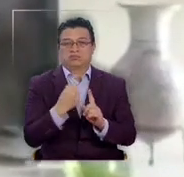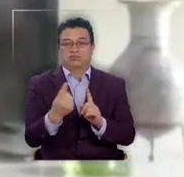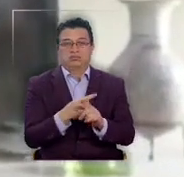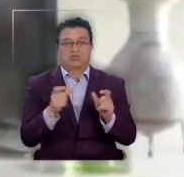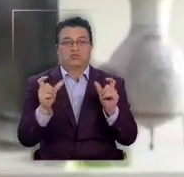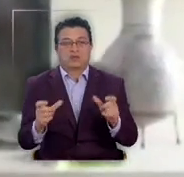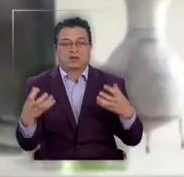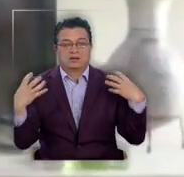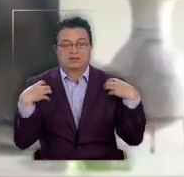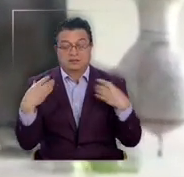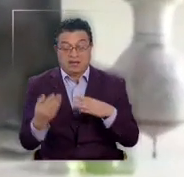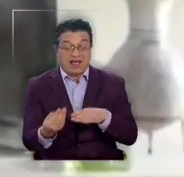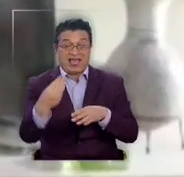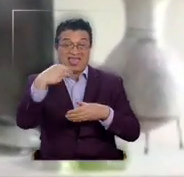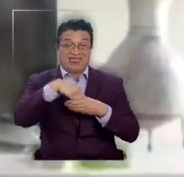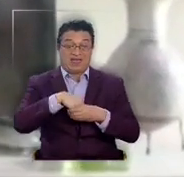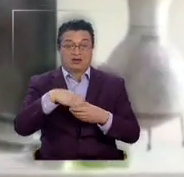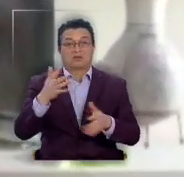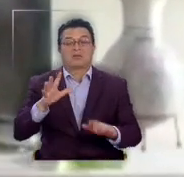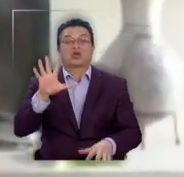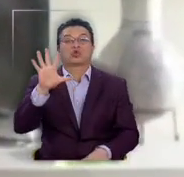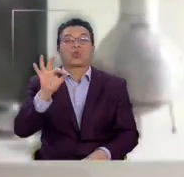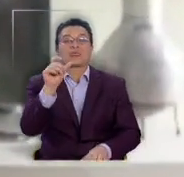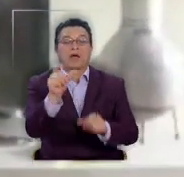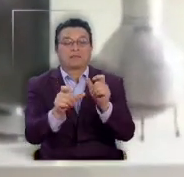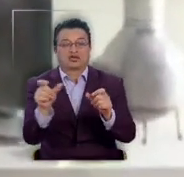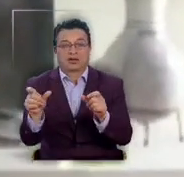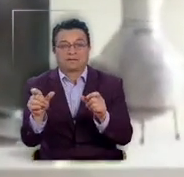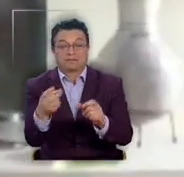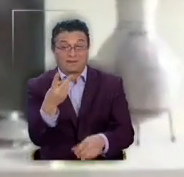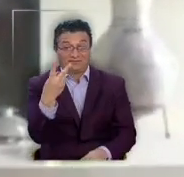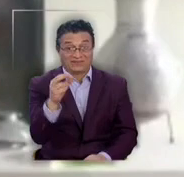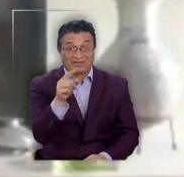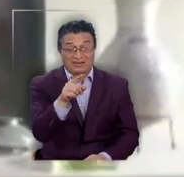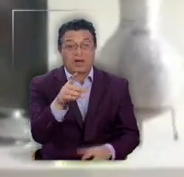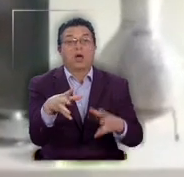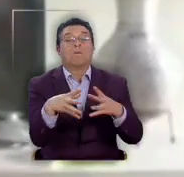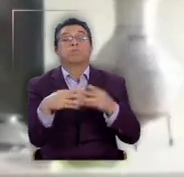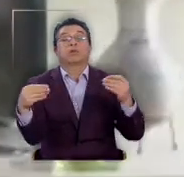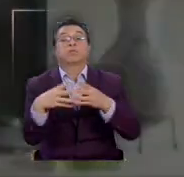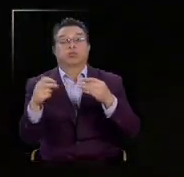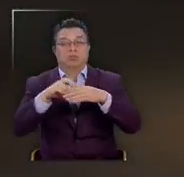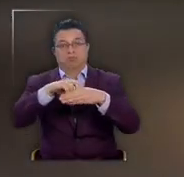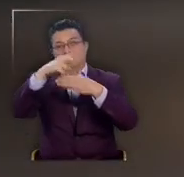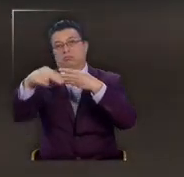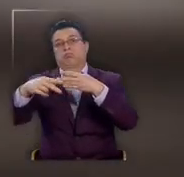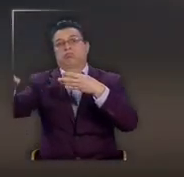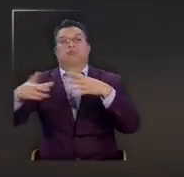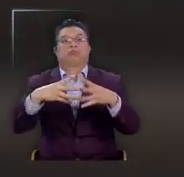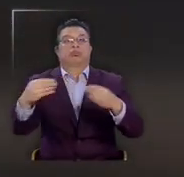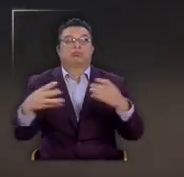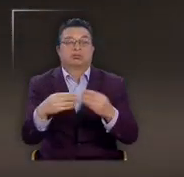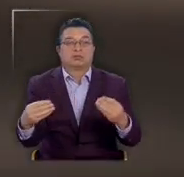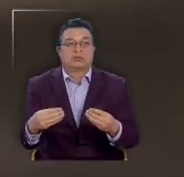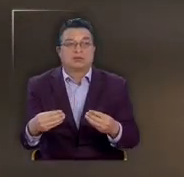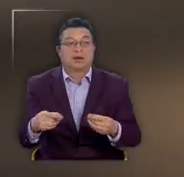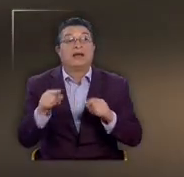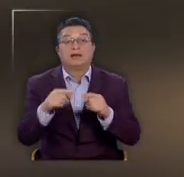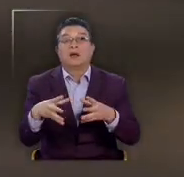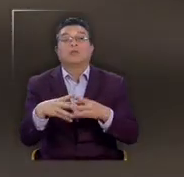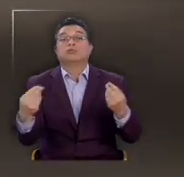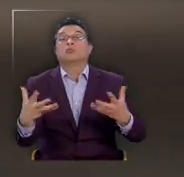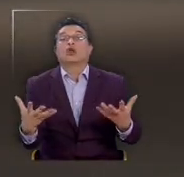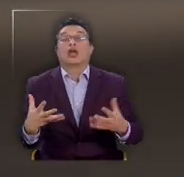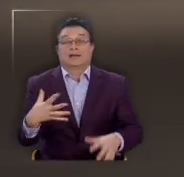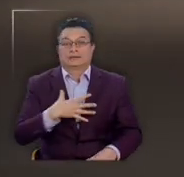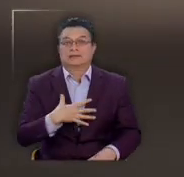fiesta y al interior aproximadamente 50 personas, 20 de las cuales huyeron a través de los techos. Y esa huida puede deberse al